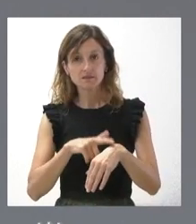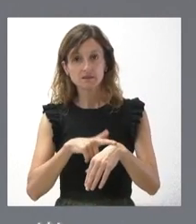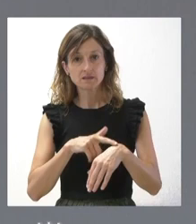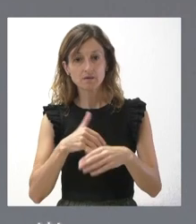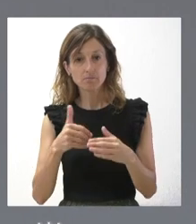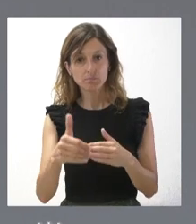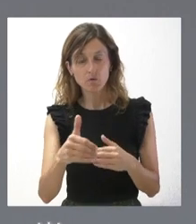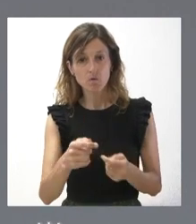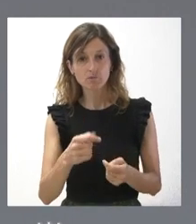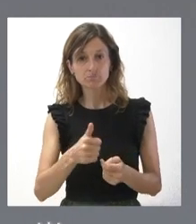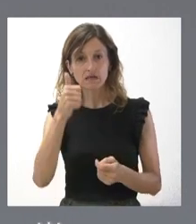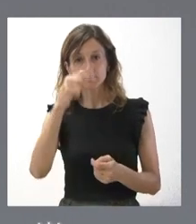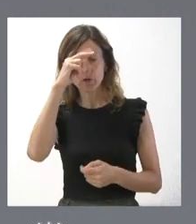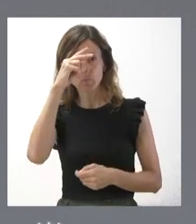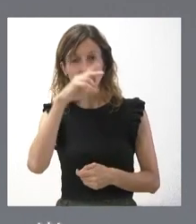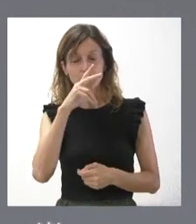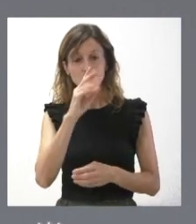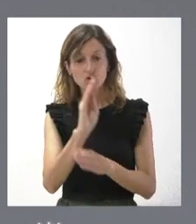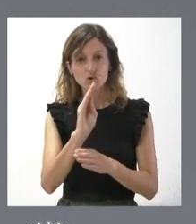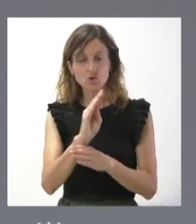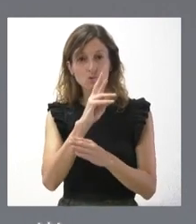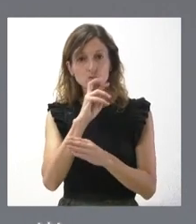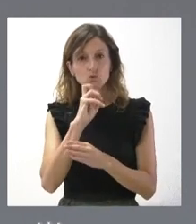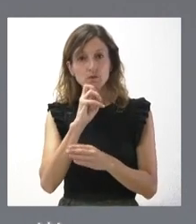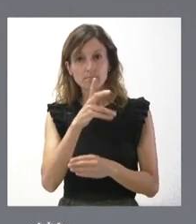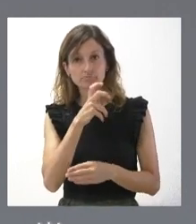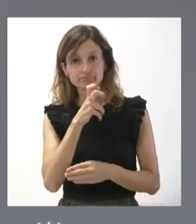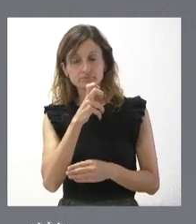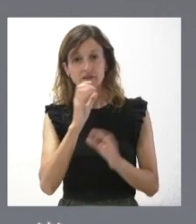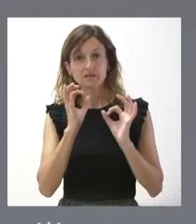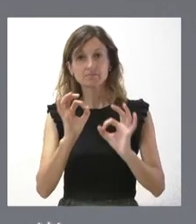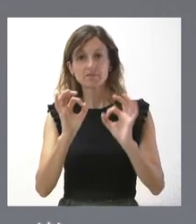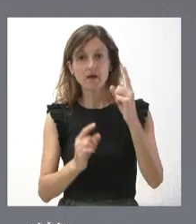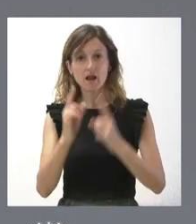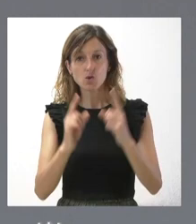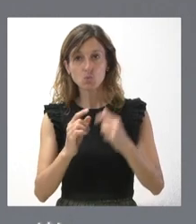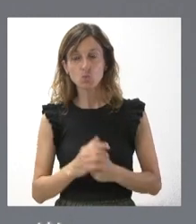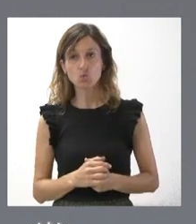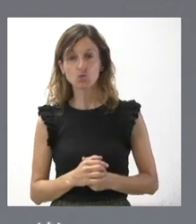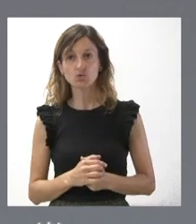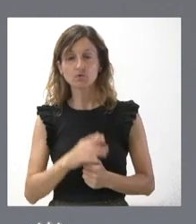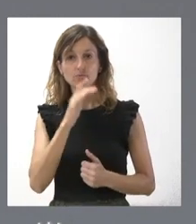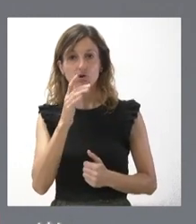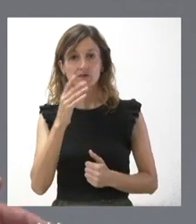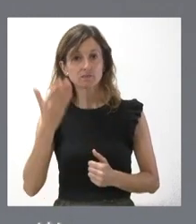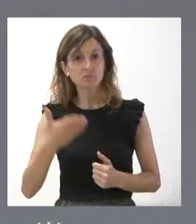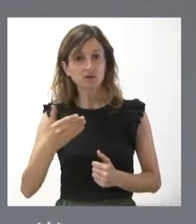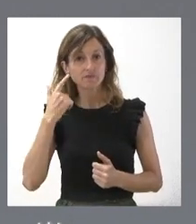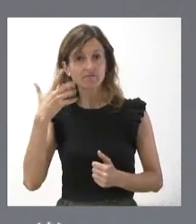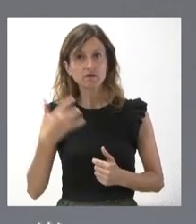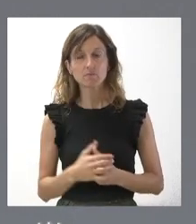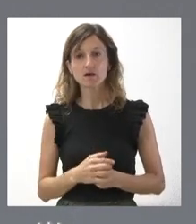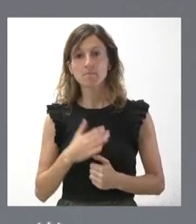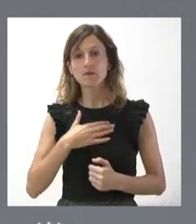nuestra preocupación por el estado de conservación de estos bienes y especialmente de algunos de ellos que resultan emblemáticos. Ahí me